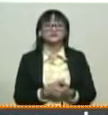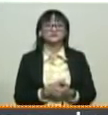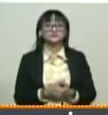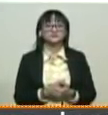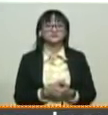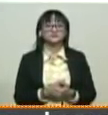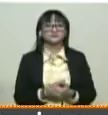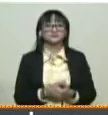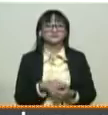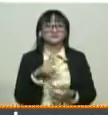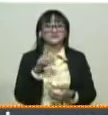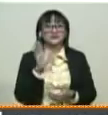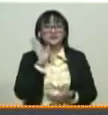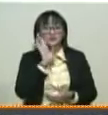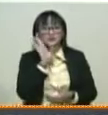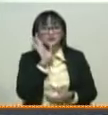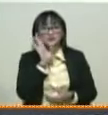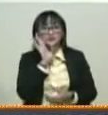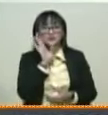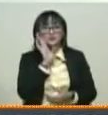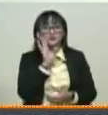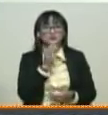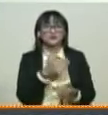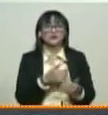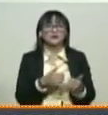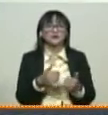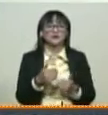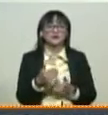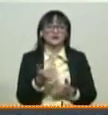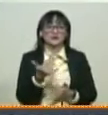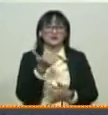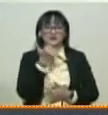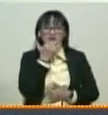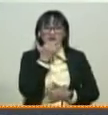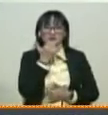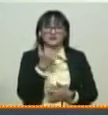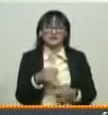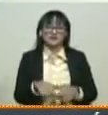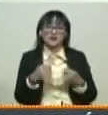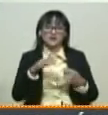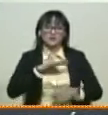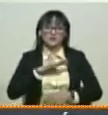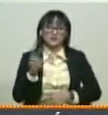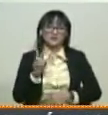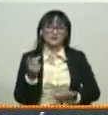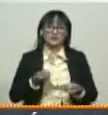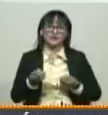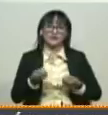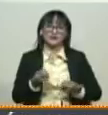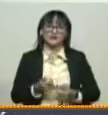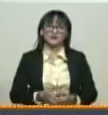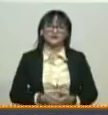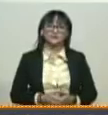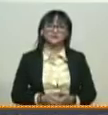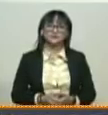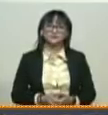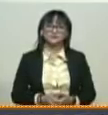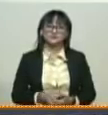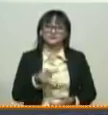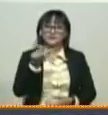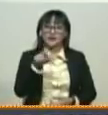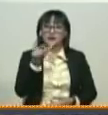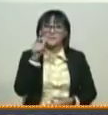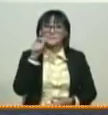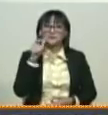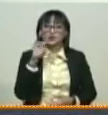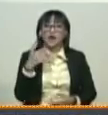destacándose por encima de cualquiera para cometer estos ilícitos con los daños patrimoniales que he mencionado. Ahora, estas personas tienen